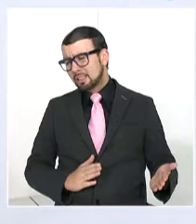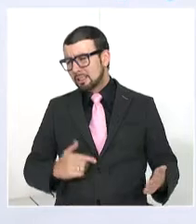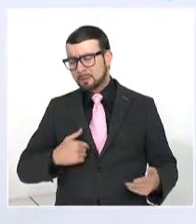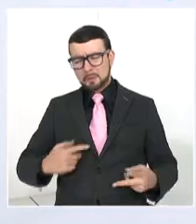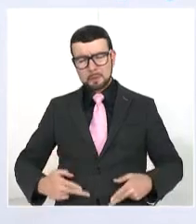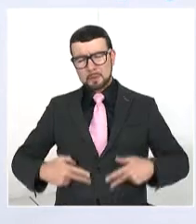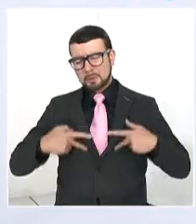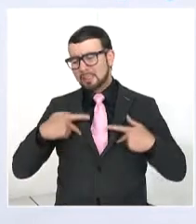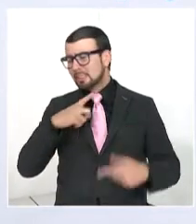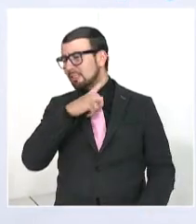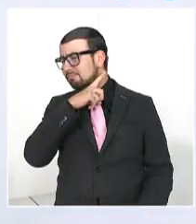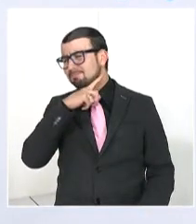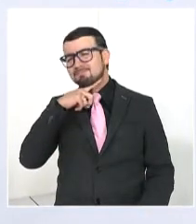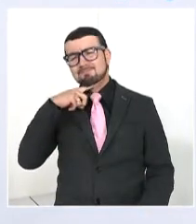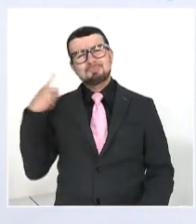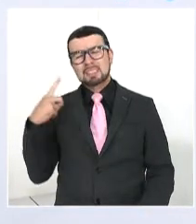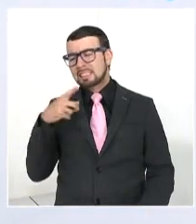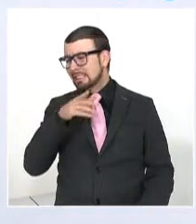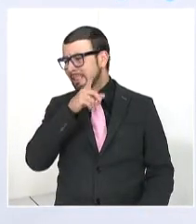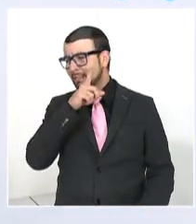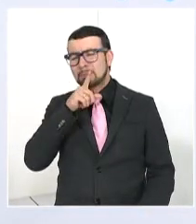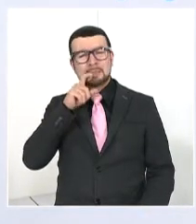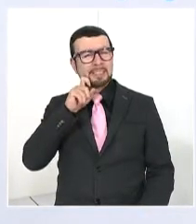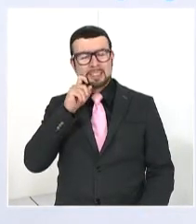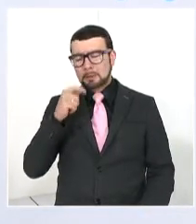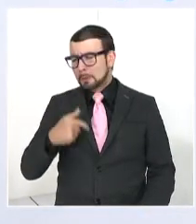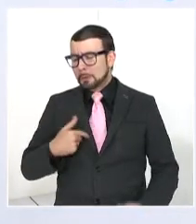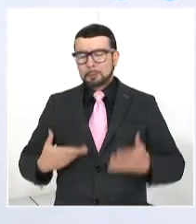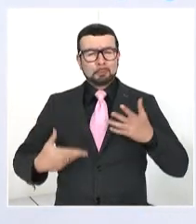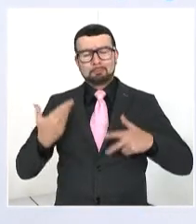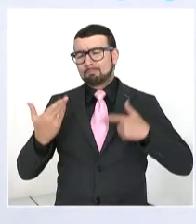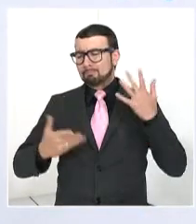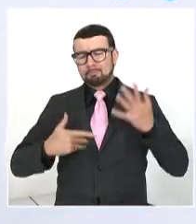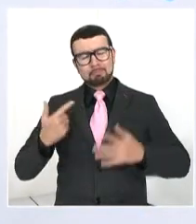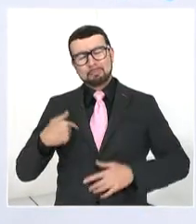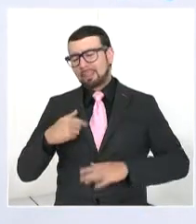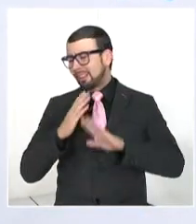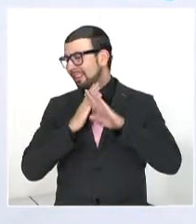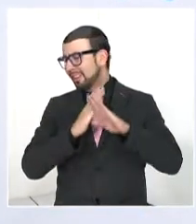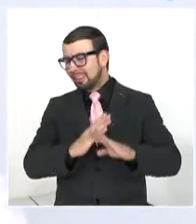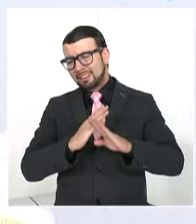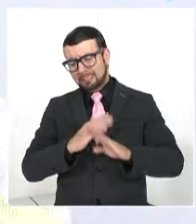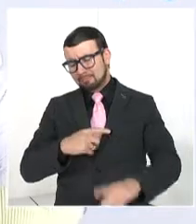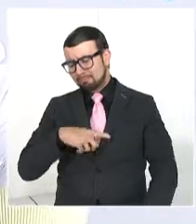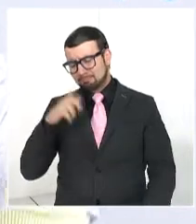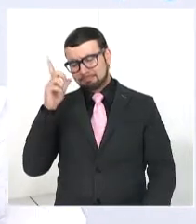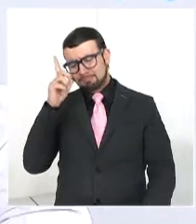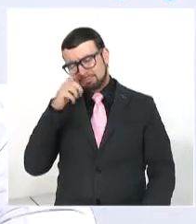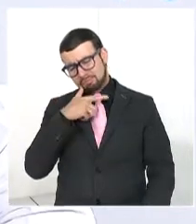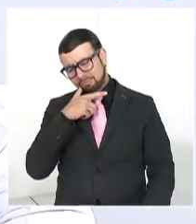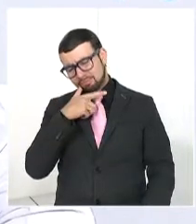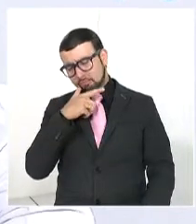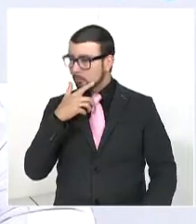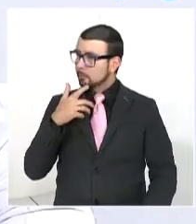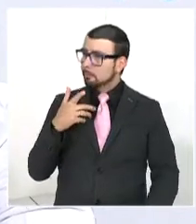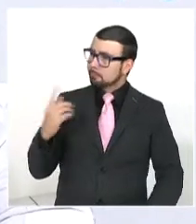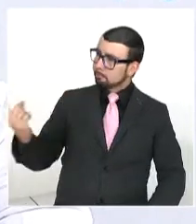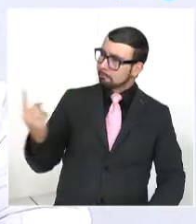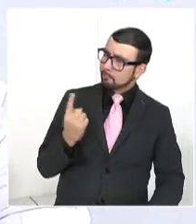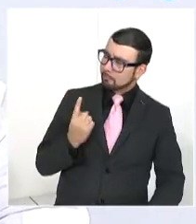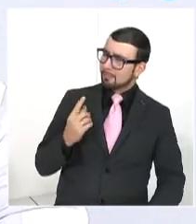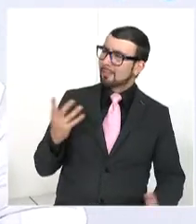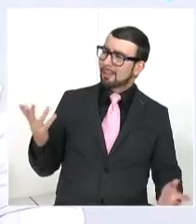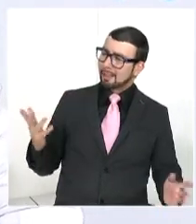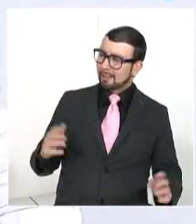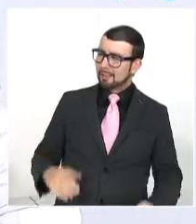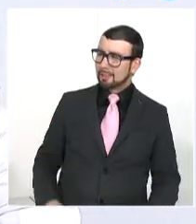la vida, que pereza es la vida, no le encuentro ánimo, no le encuentro sentido a la vida. Yo le digo a los pacientes, qué dicha